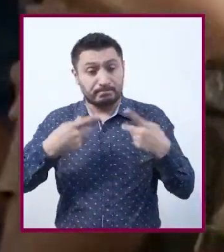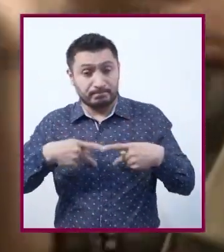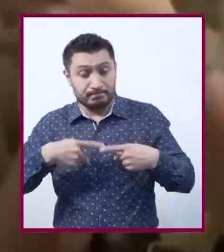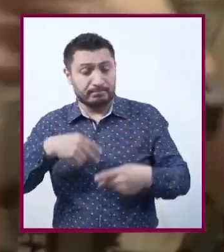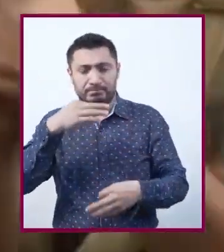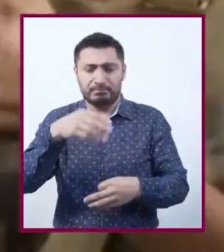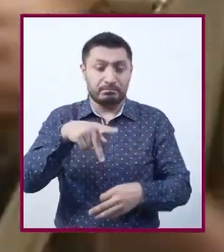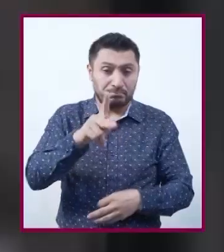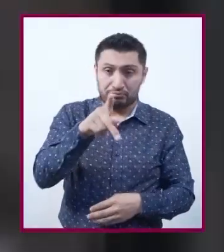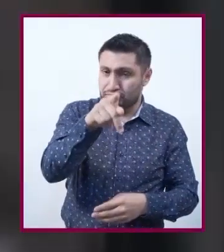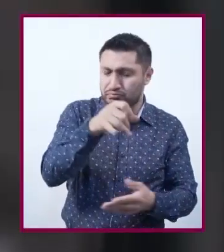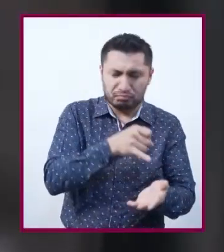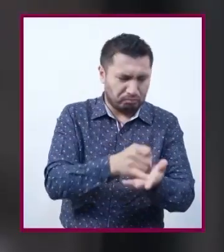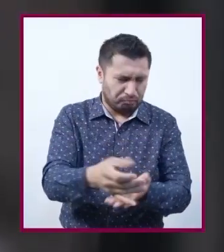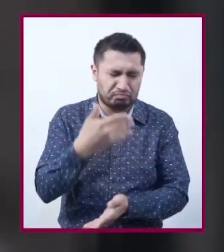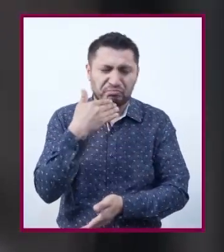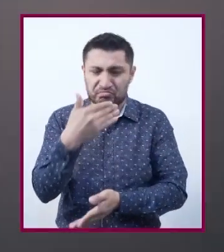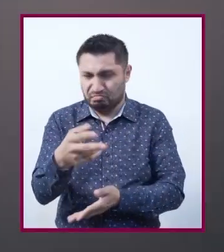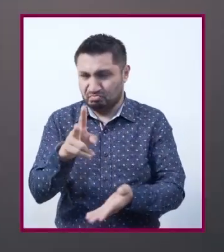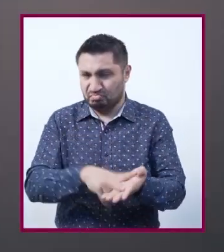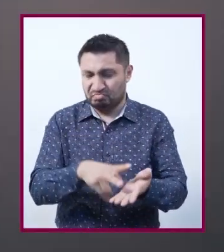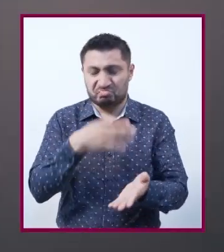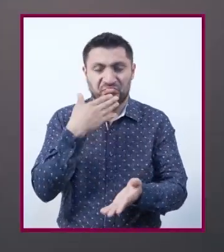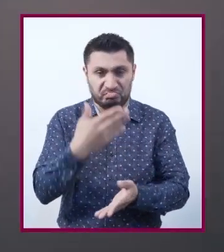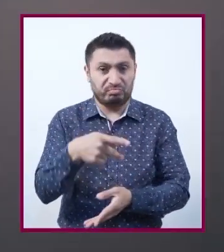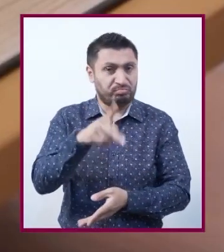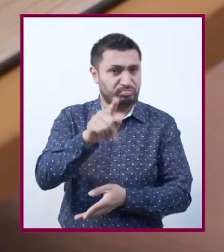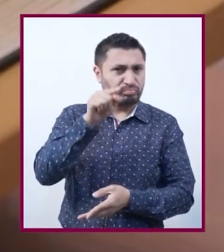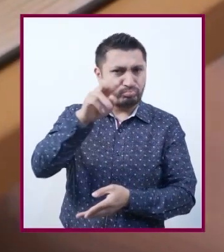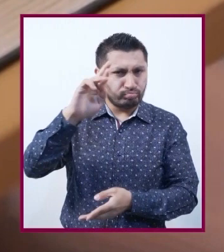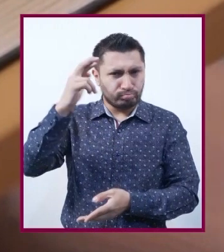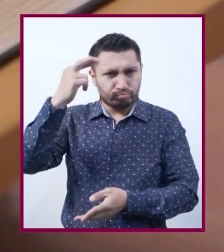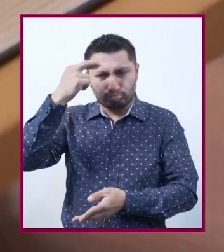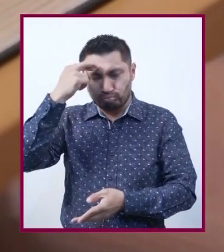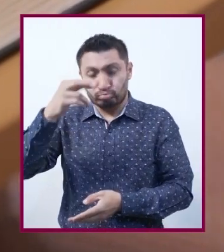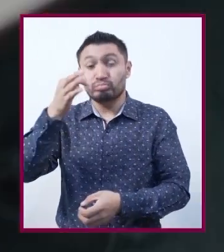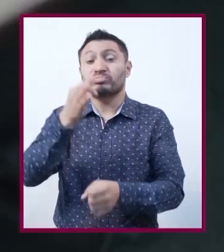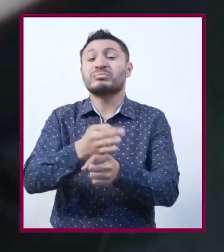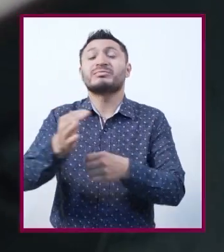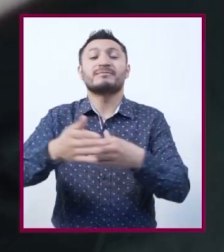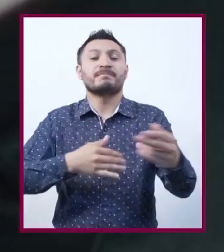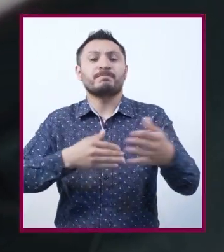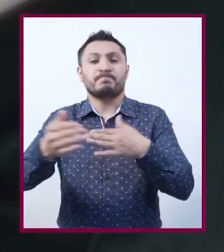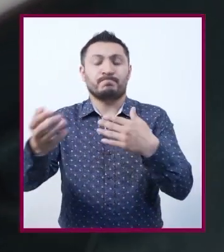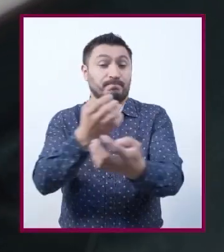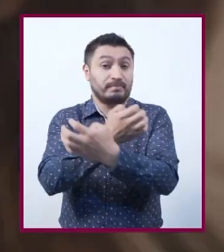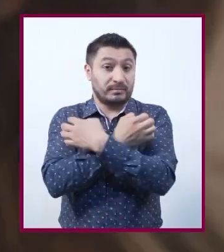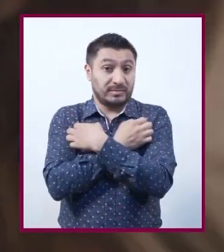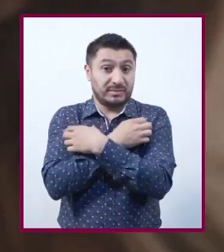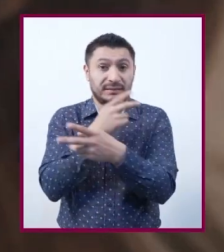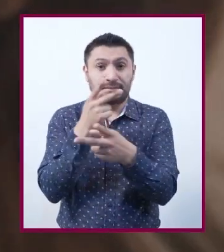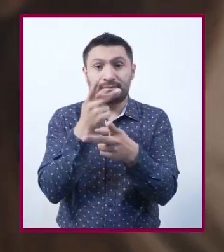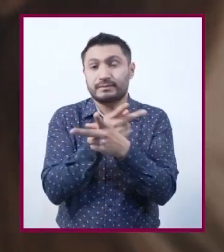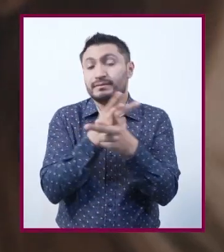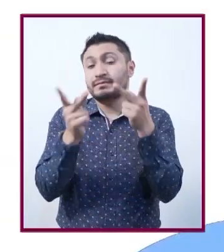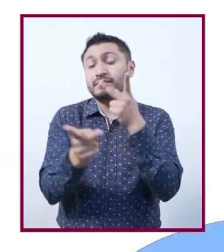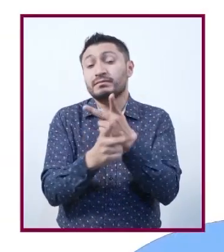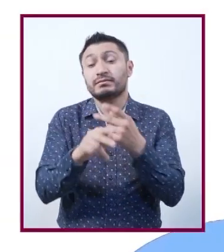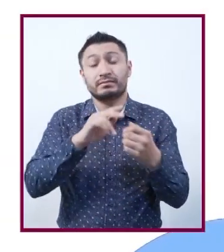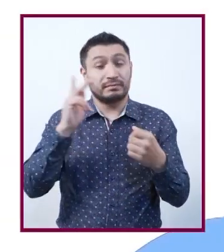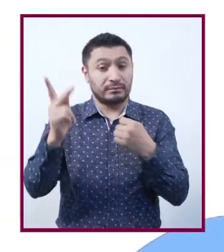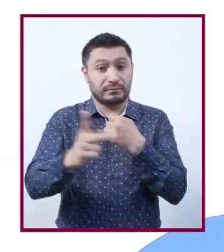resulta válida. Pero lo que hay que tener en cuenta es que, actualmente, en la educación media superior de nuestro